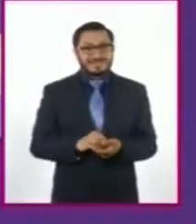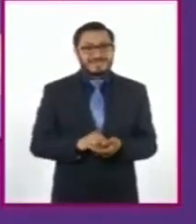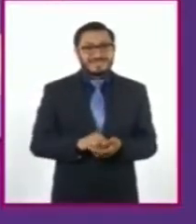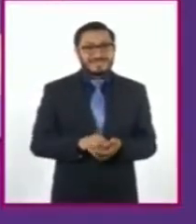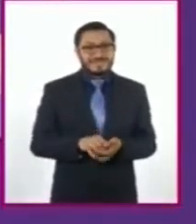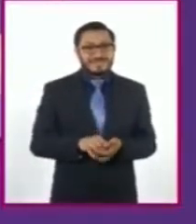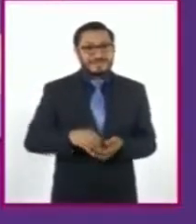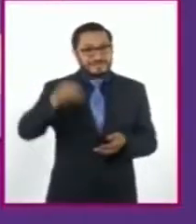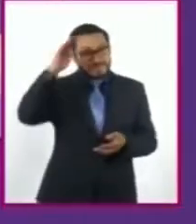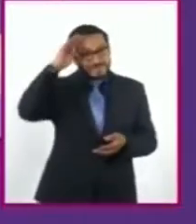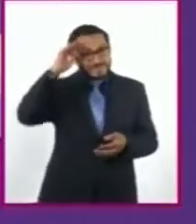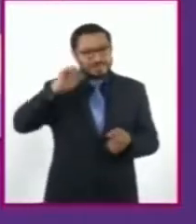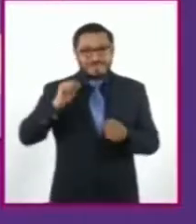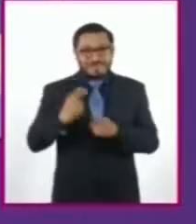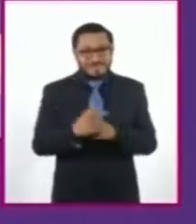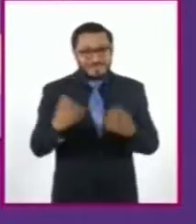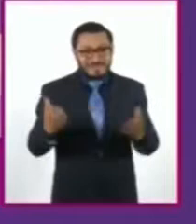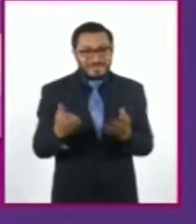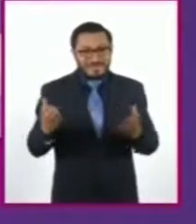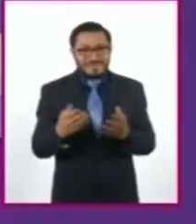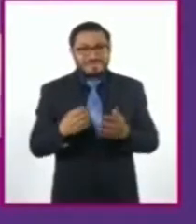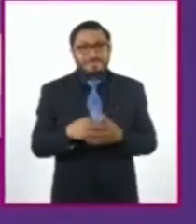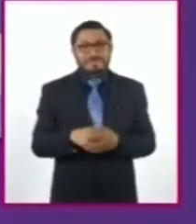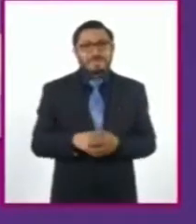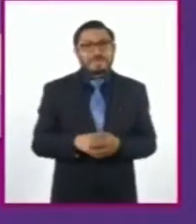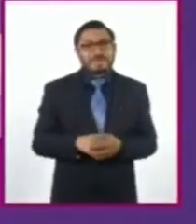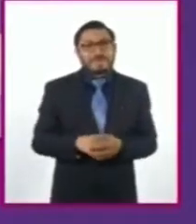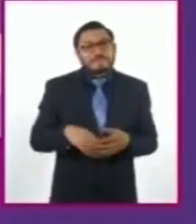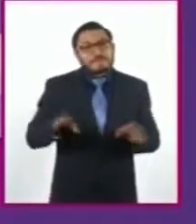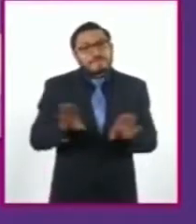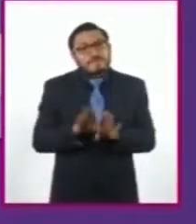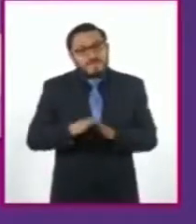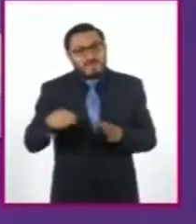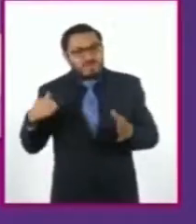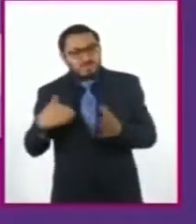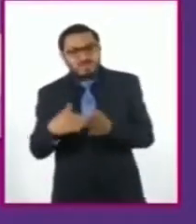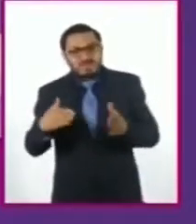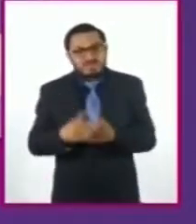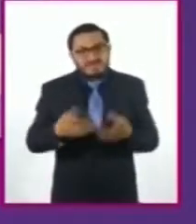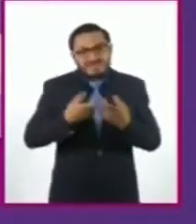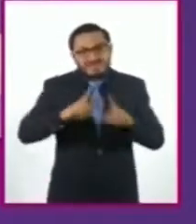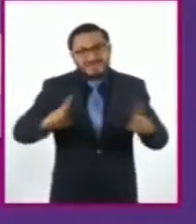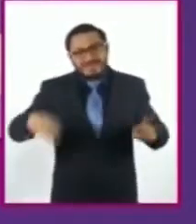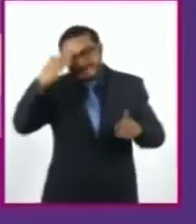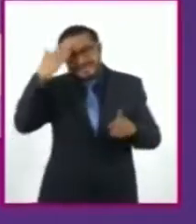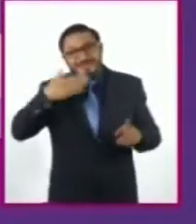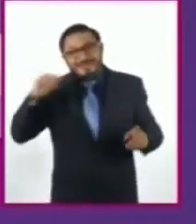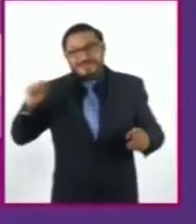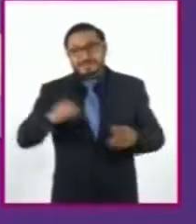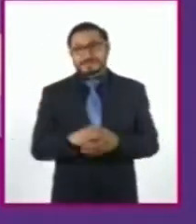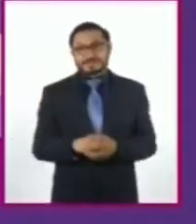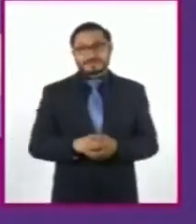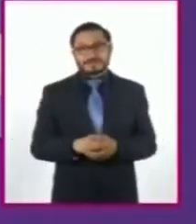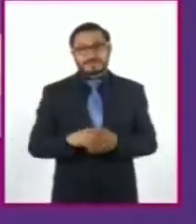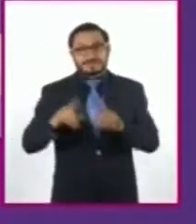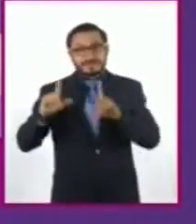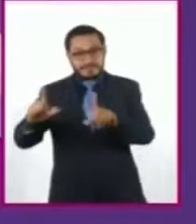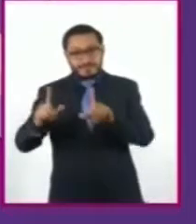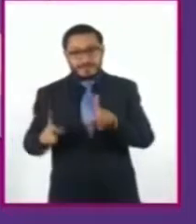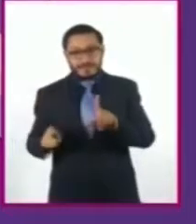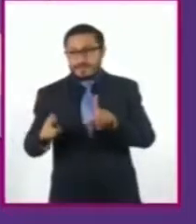o acción que les haya impedido desarrollar su potencial. En el rectángulo